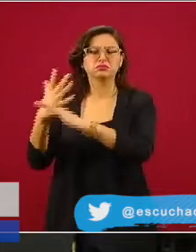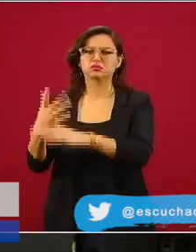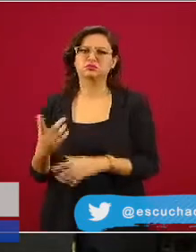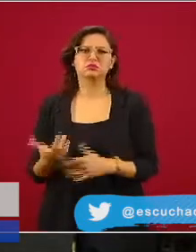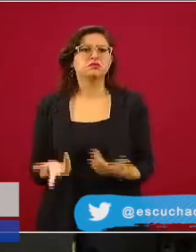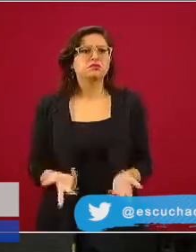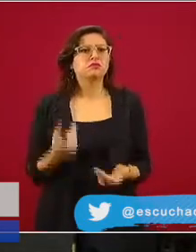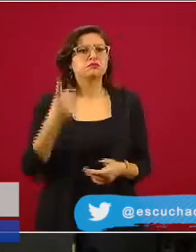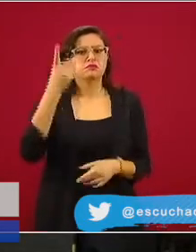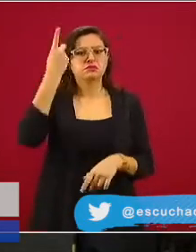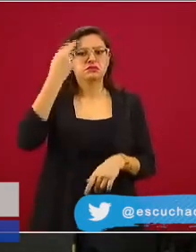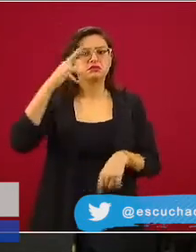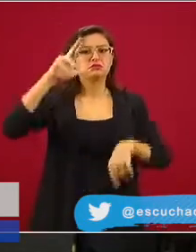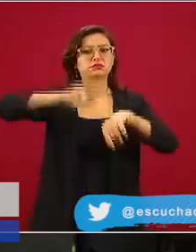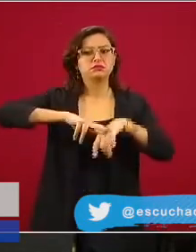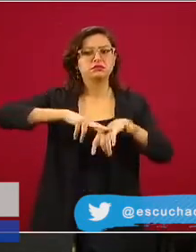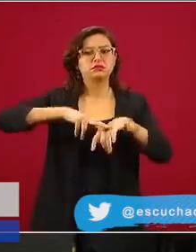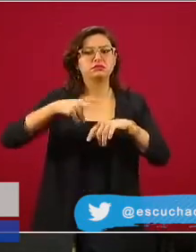pertinente